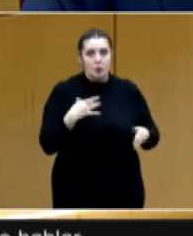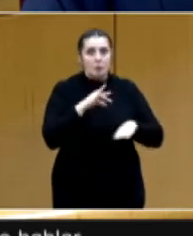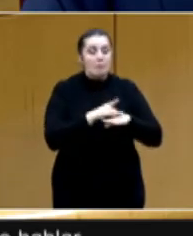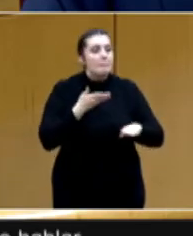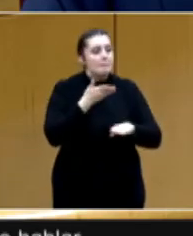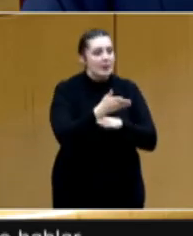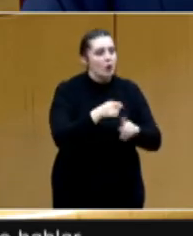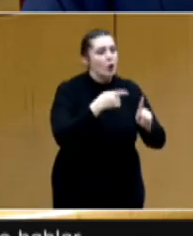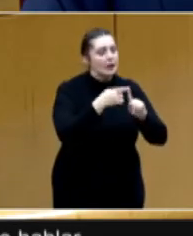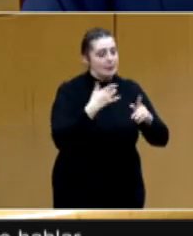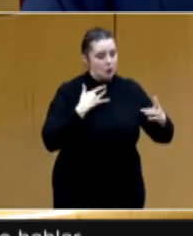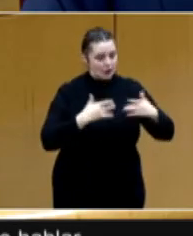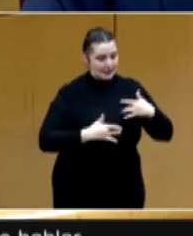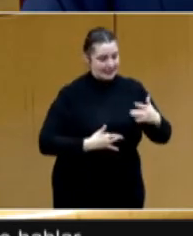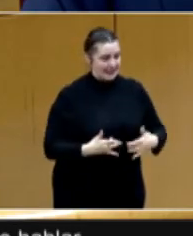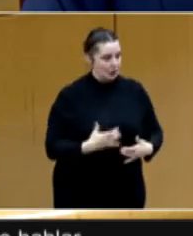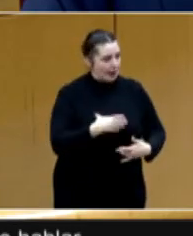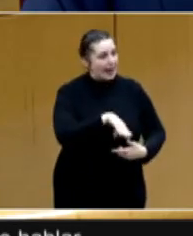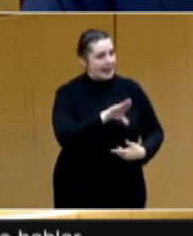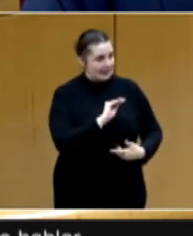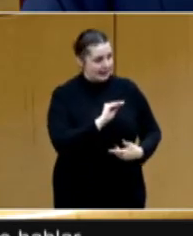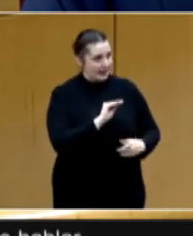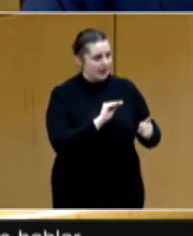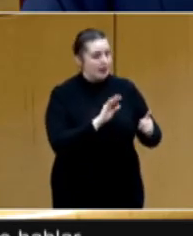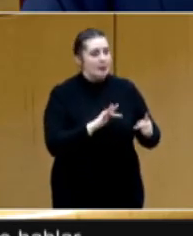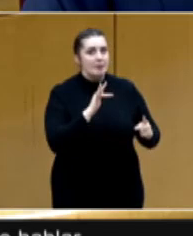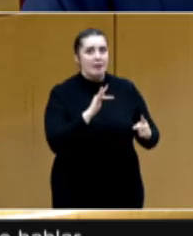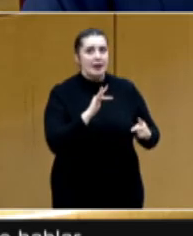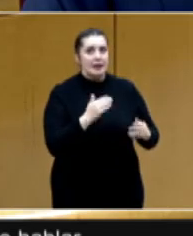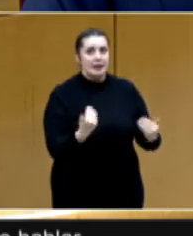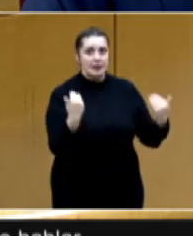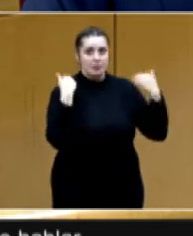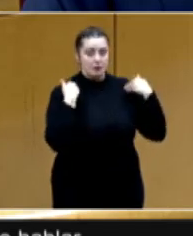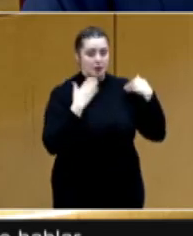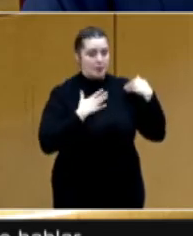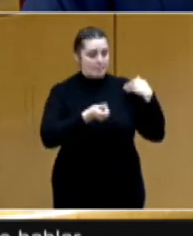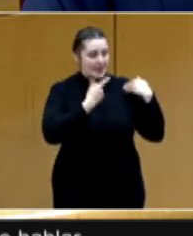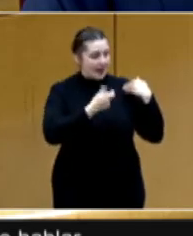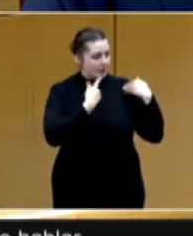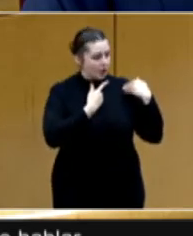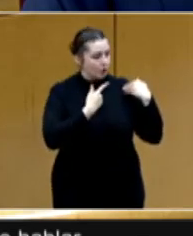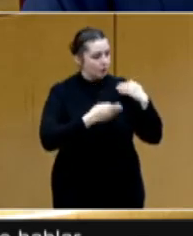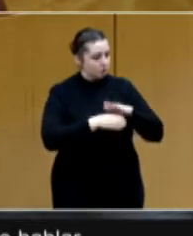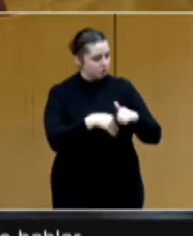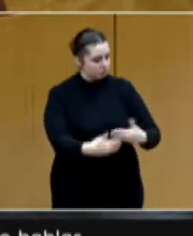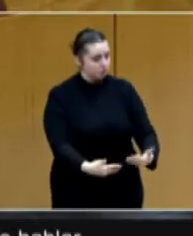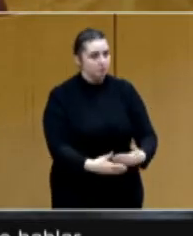entender el síntoma tener la responsabilidad para para poder tomarme la medicación vale